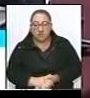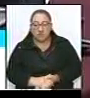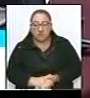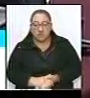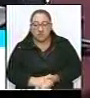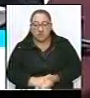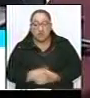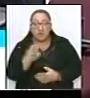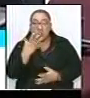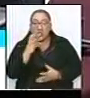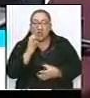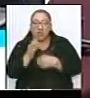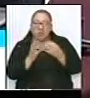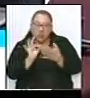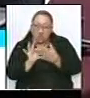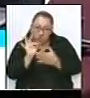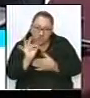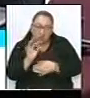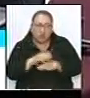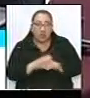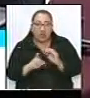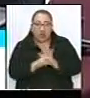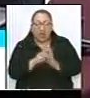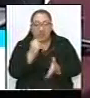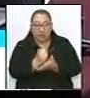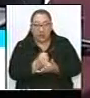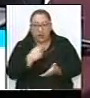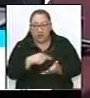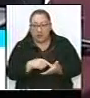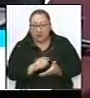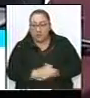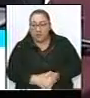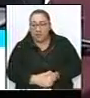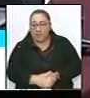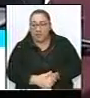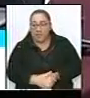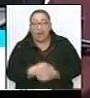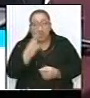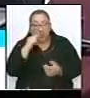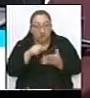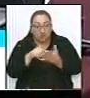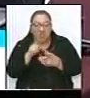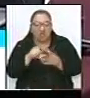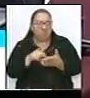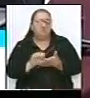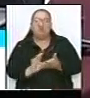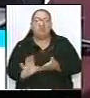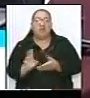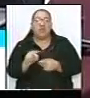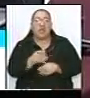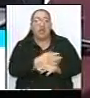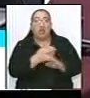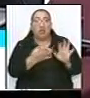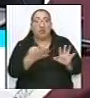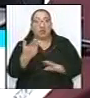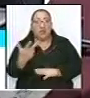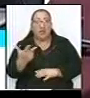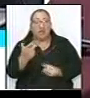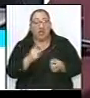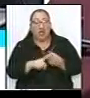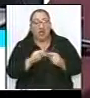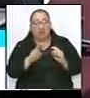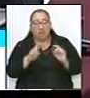para terminar, una anotación de las leyes aprobadas y observadas. Del 93 al